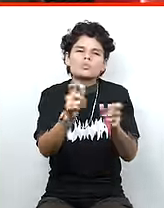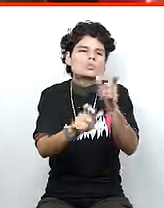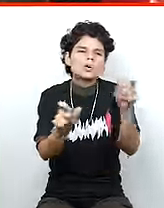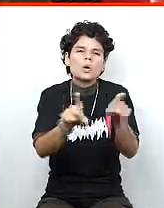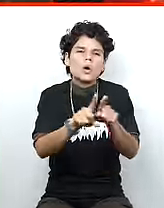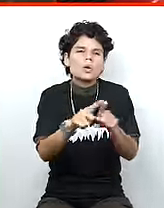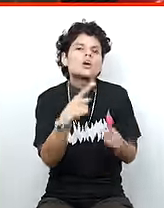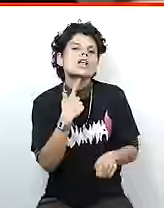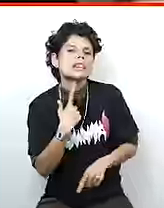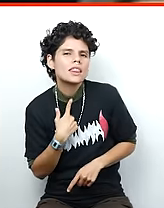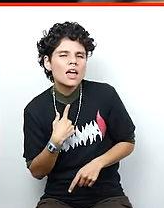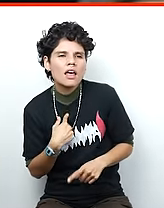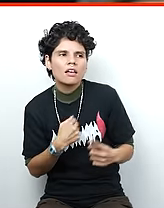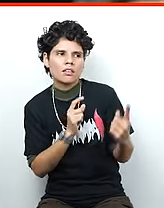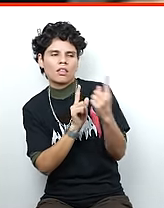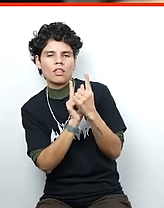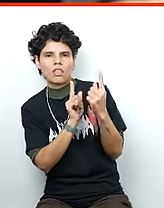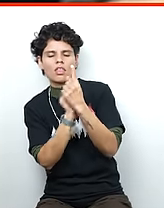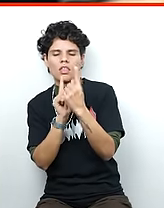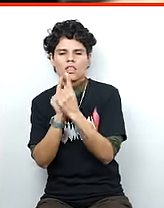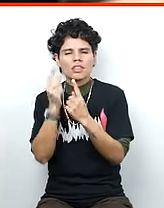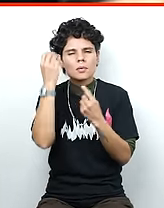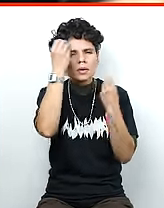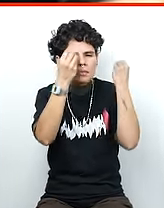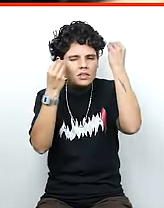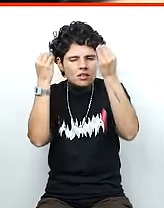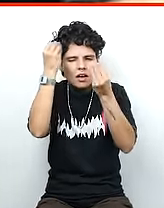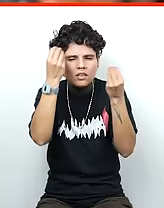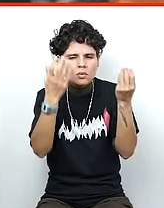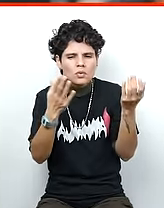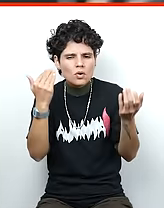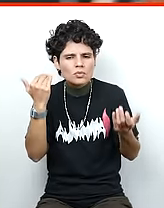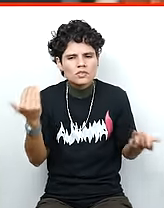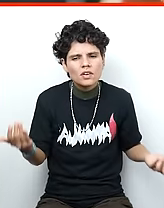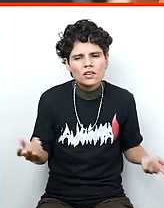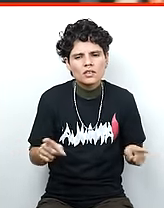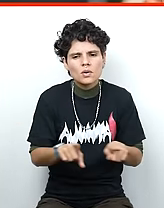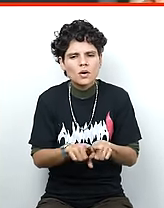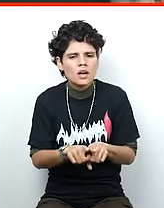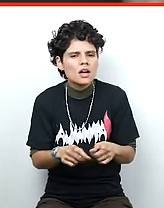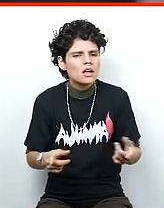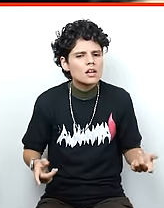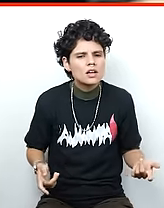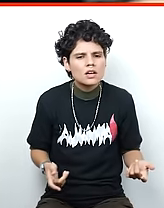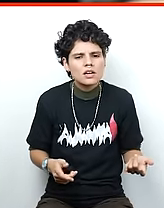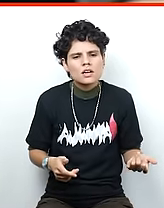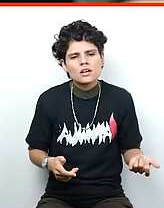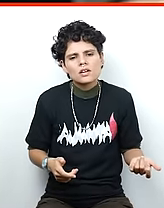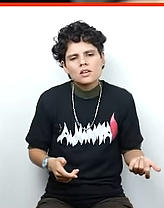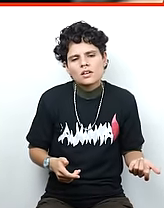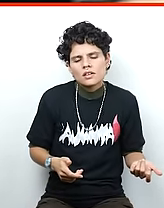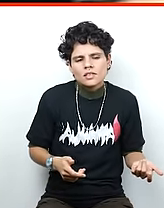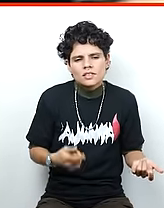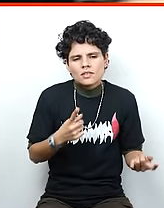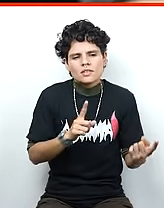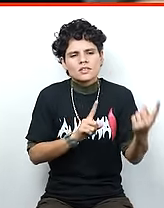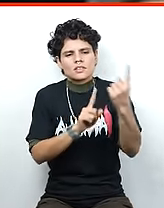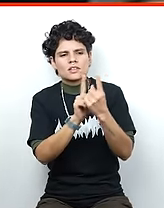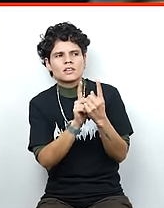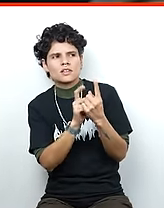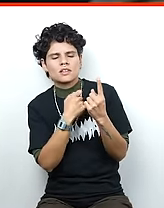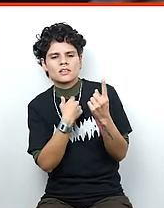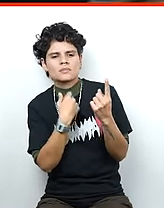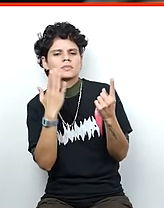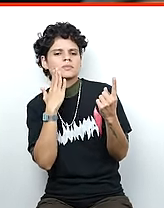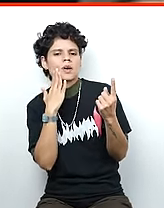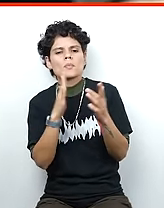por interés ahora. Sí, y esa cuestión también te hace caldo de cabeza. Es que sabes lidiar, esto es como un ajedrez, ¿me entendió? Te llaman por teléfono y te decís, puta, si la verdad